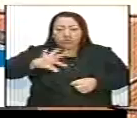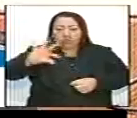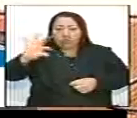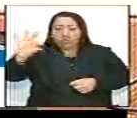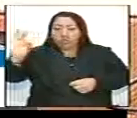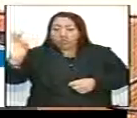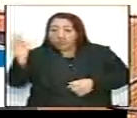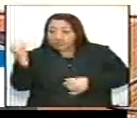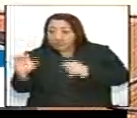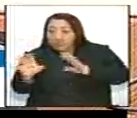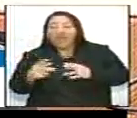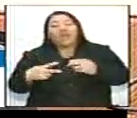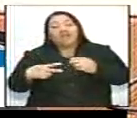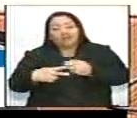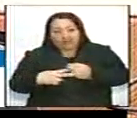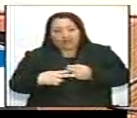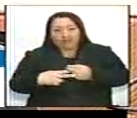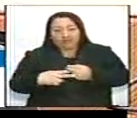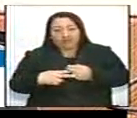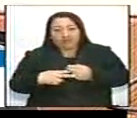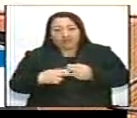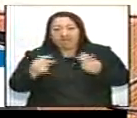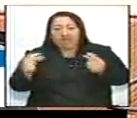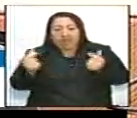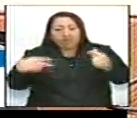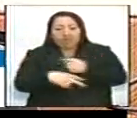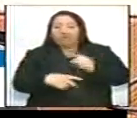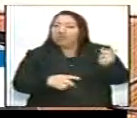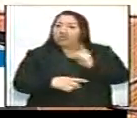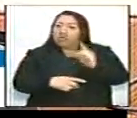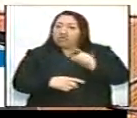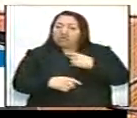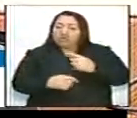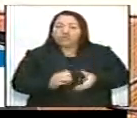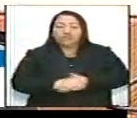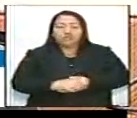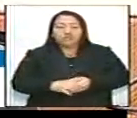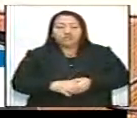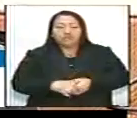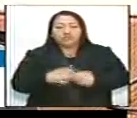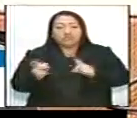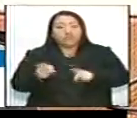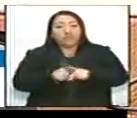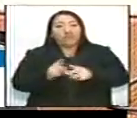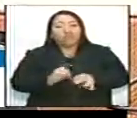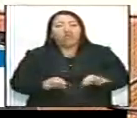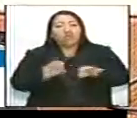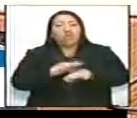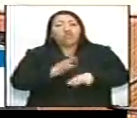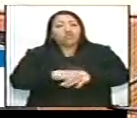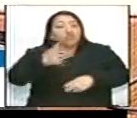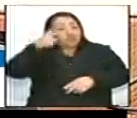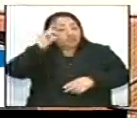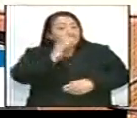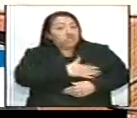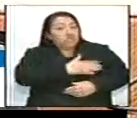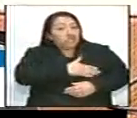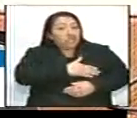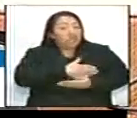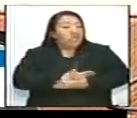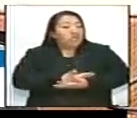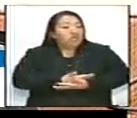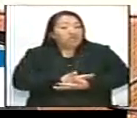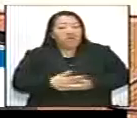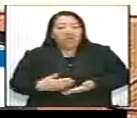mucho mayor. Estamos alrededor del 60% de lactancia materna exclusiva en los 6 meses. Y tiene que ver también con